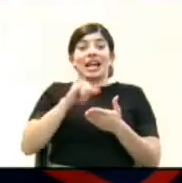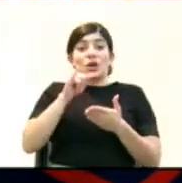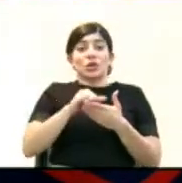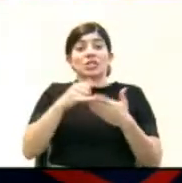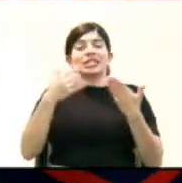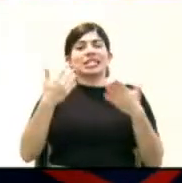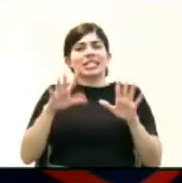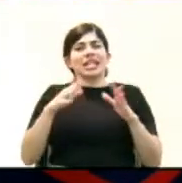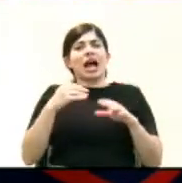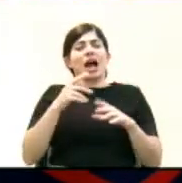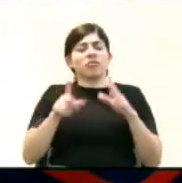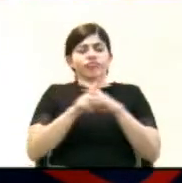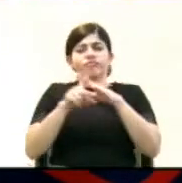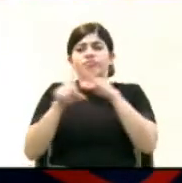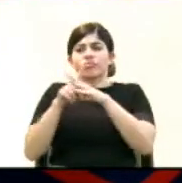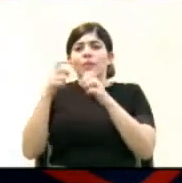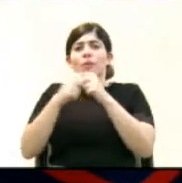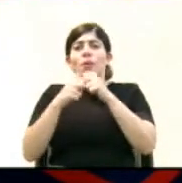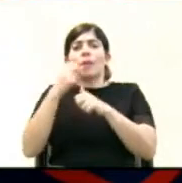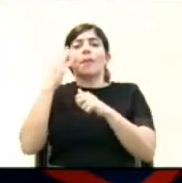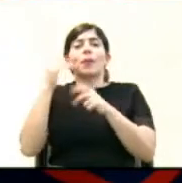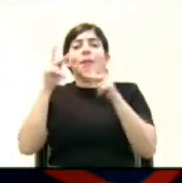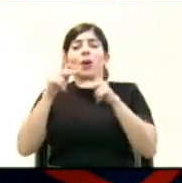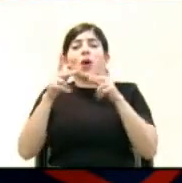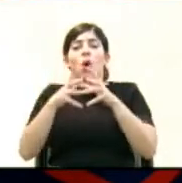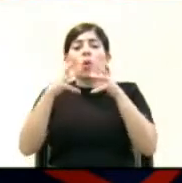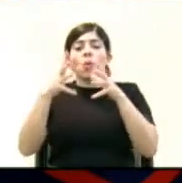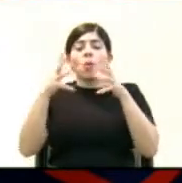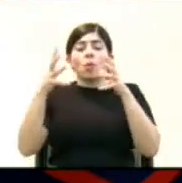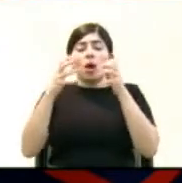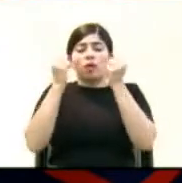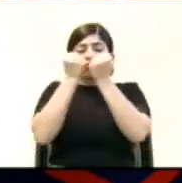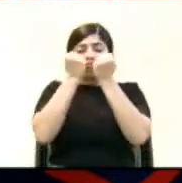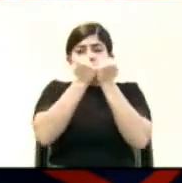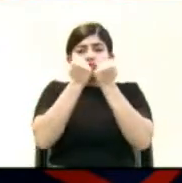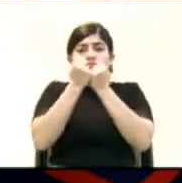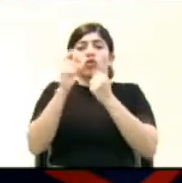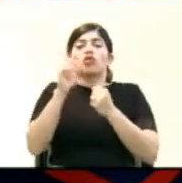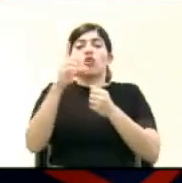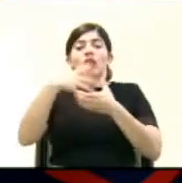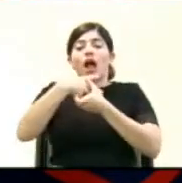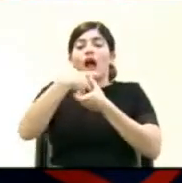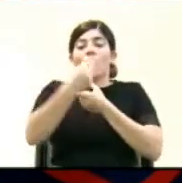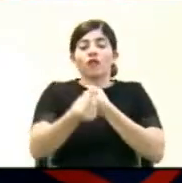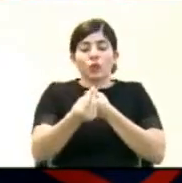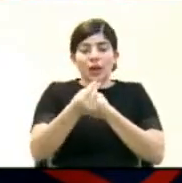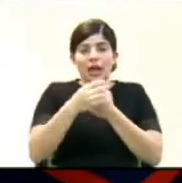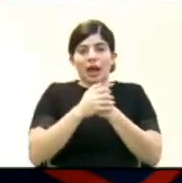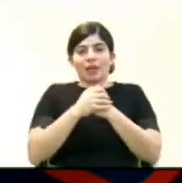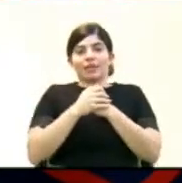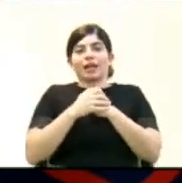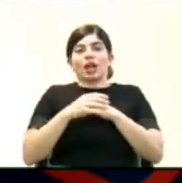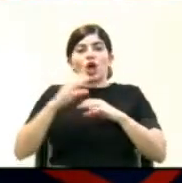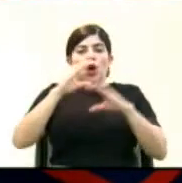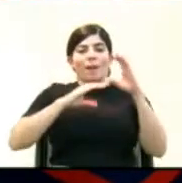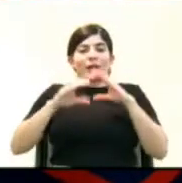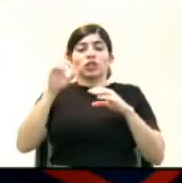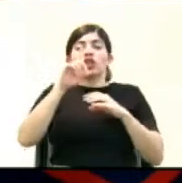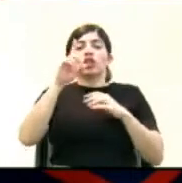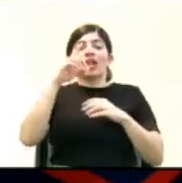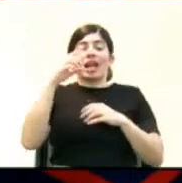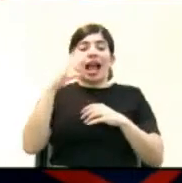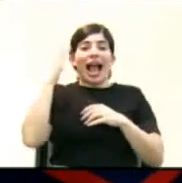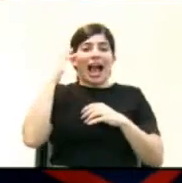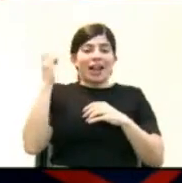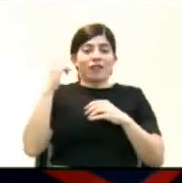estado teniendo una problemática ante el incremento de la aglomeración de personas afuera de locales comerciales en el sector de la California, donde hay una